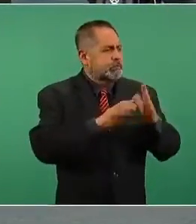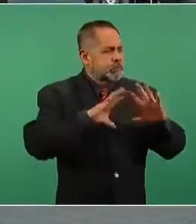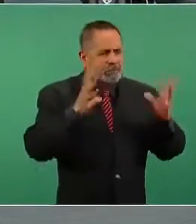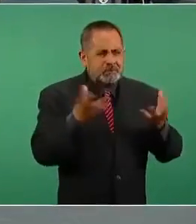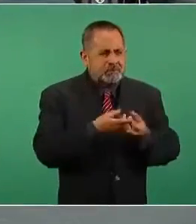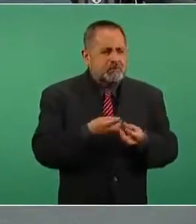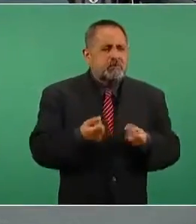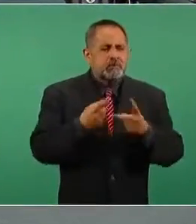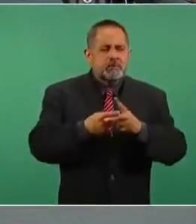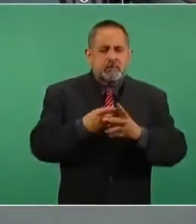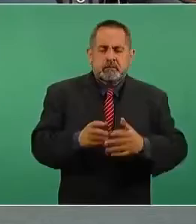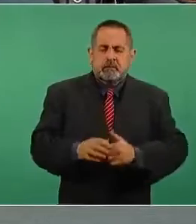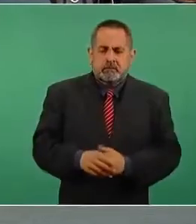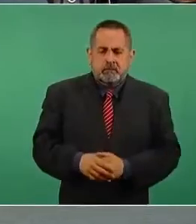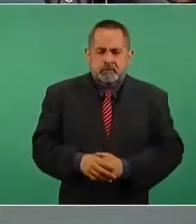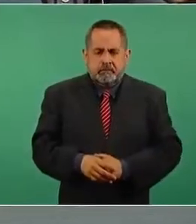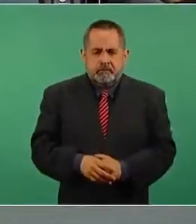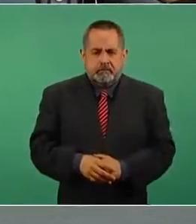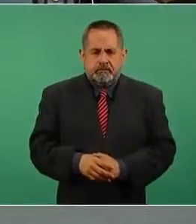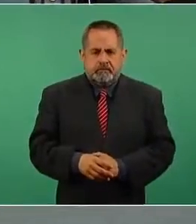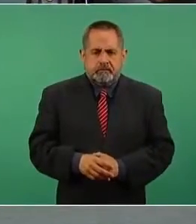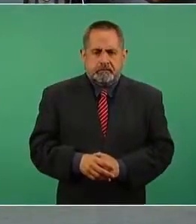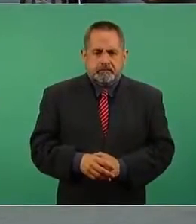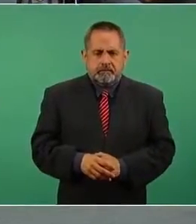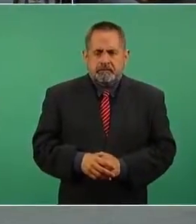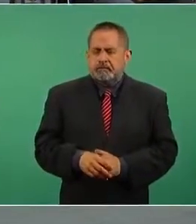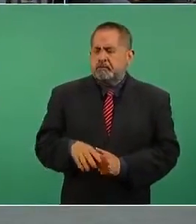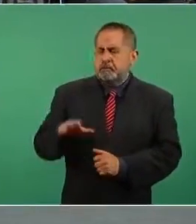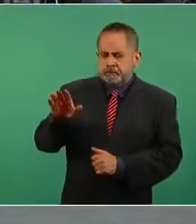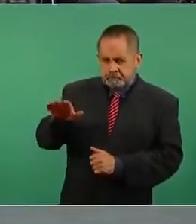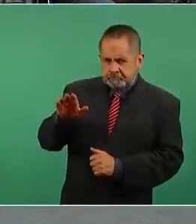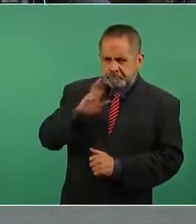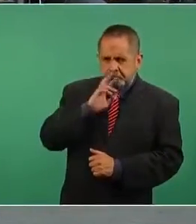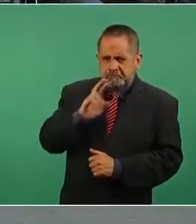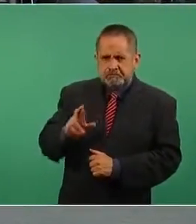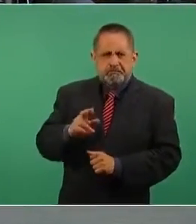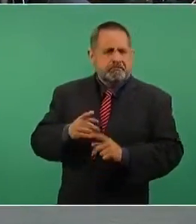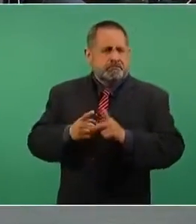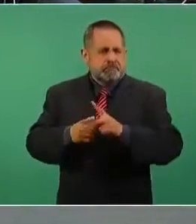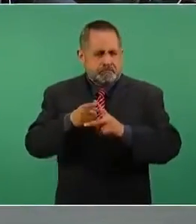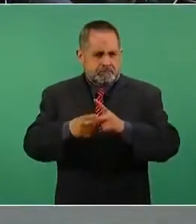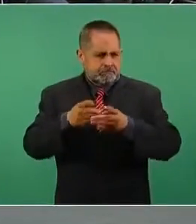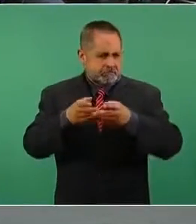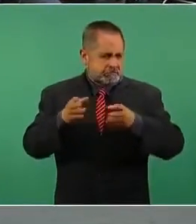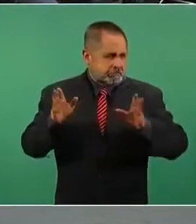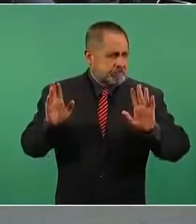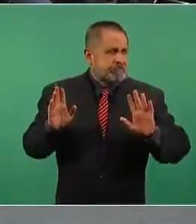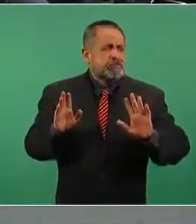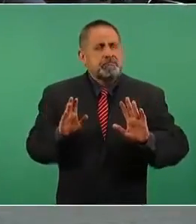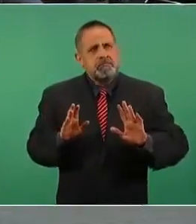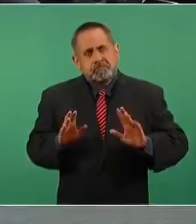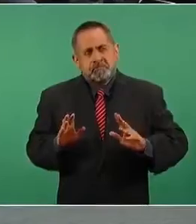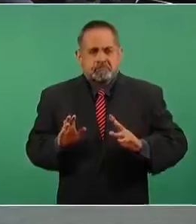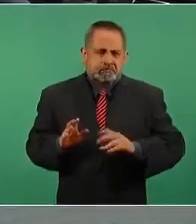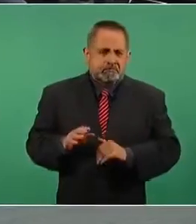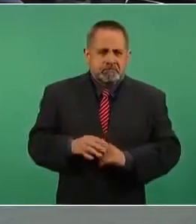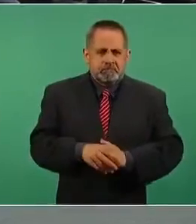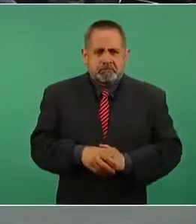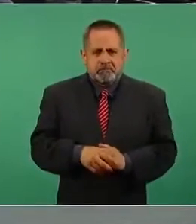renegociados? Pues se ha hecho un cálculo general